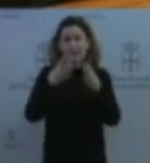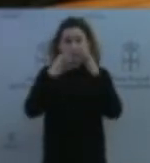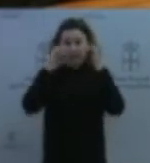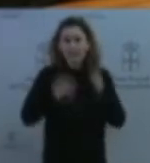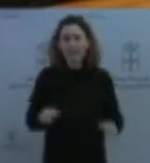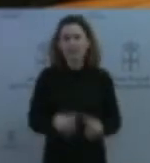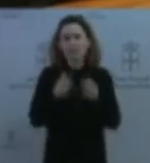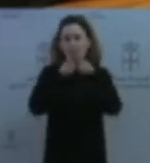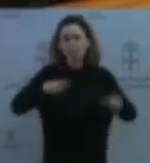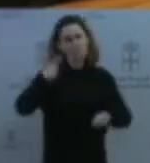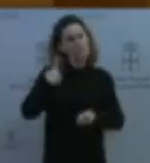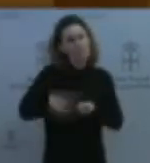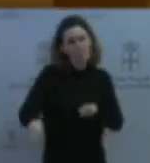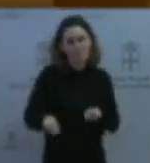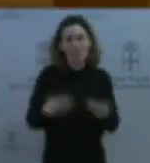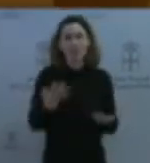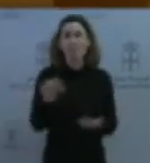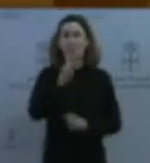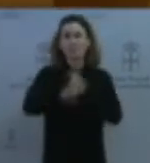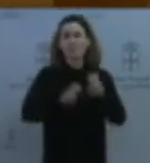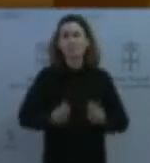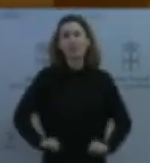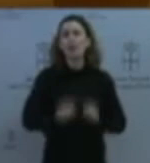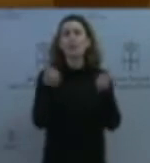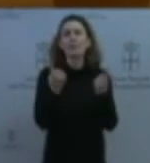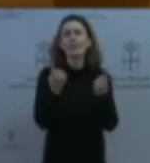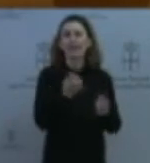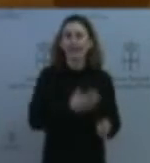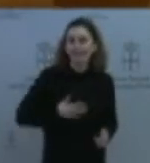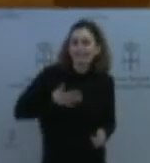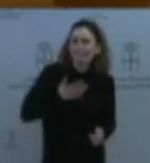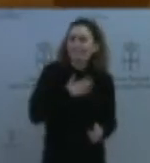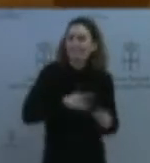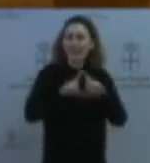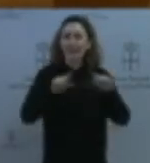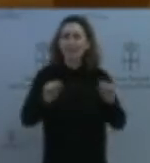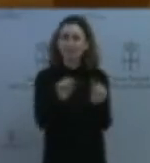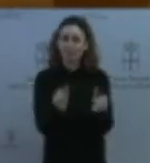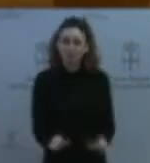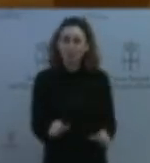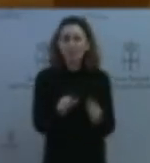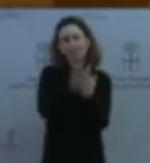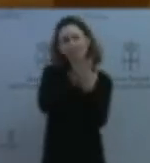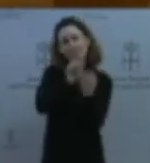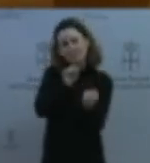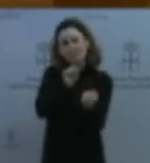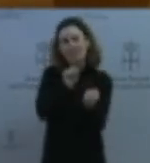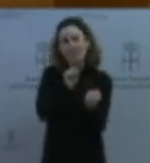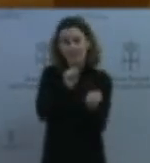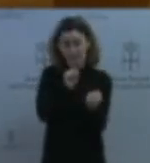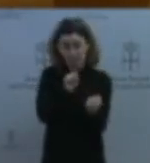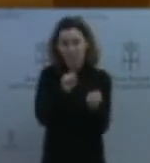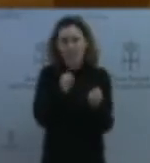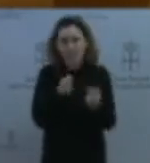esa oficialidad amable, a la asturiana, comprensiva, que permita de ir ganando cada día más personas que en este